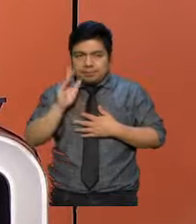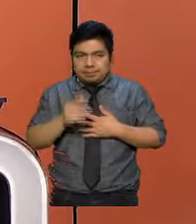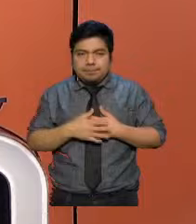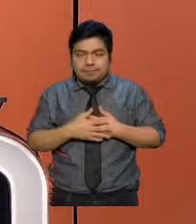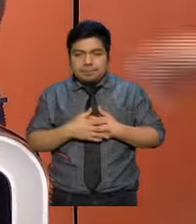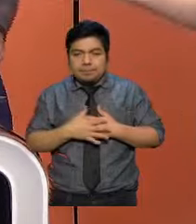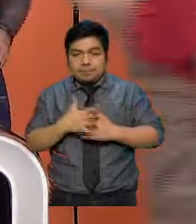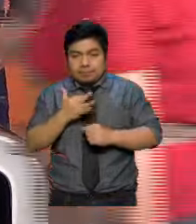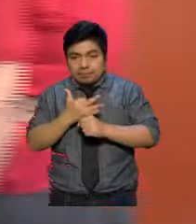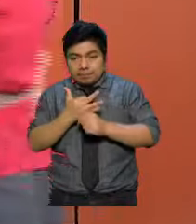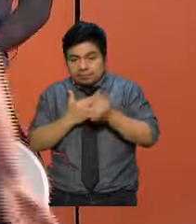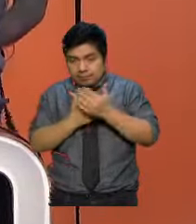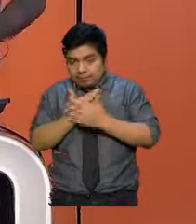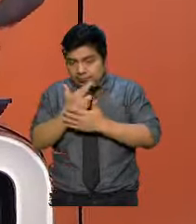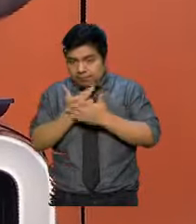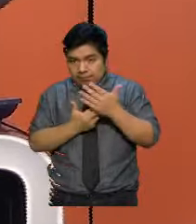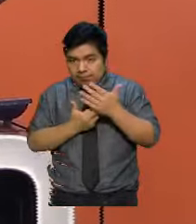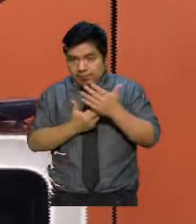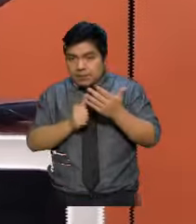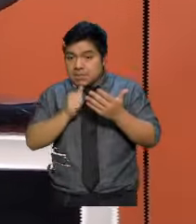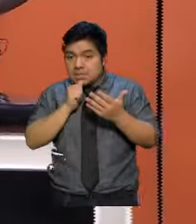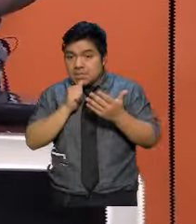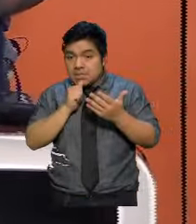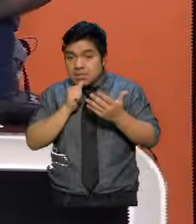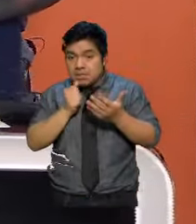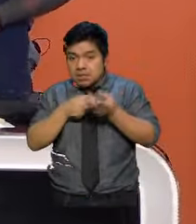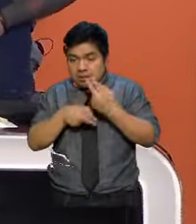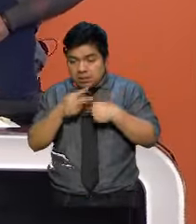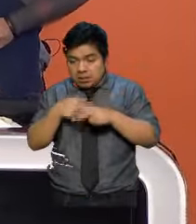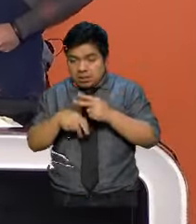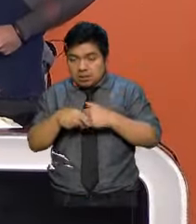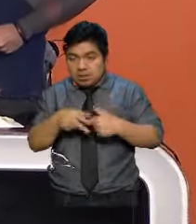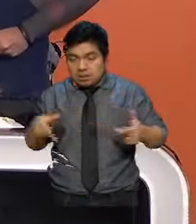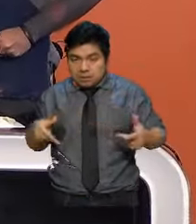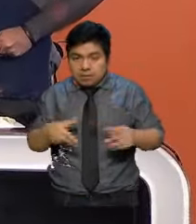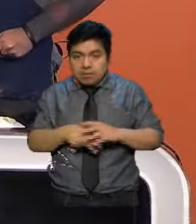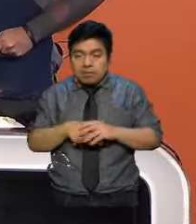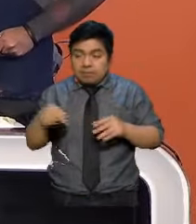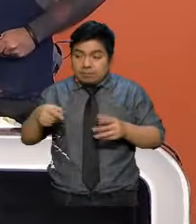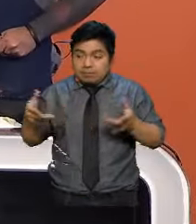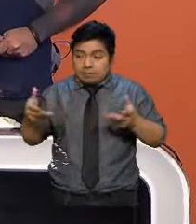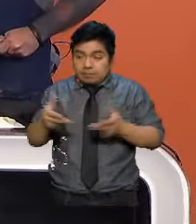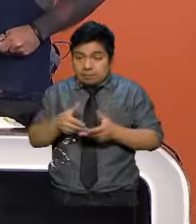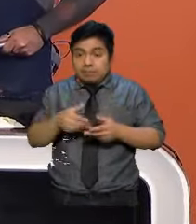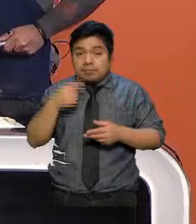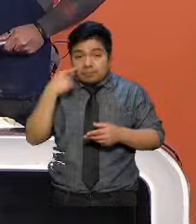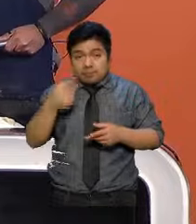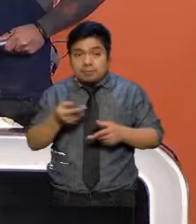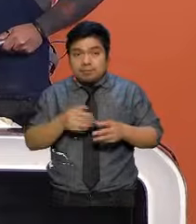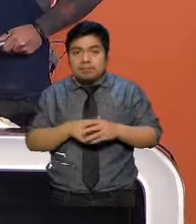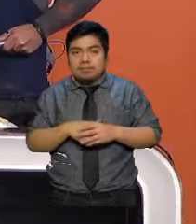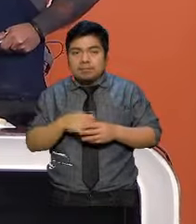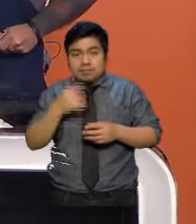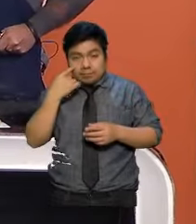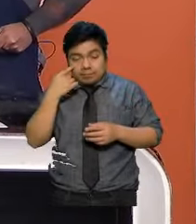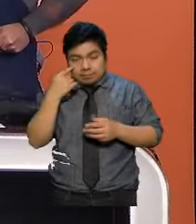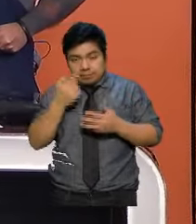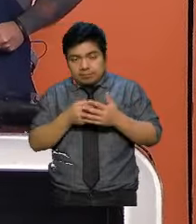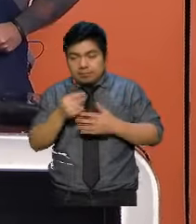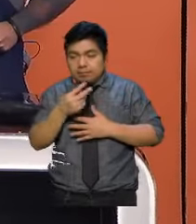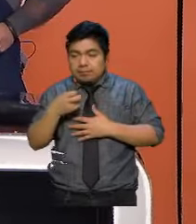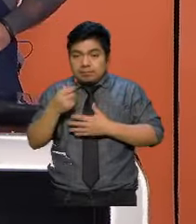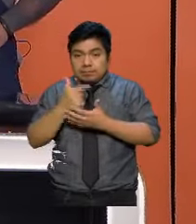voy a dar la receta, señora. Ah, no, ya no, porque ya llegué yo. Ok. A ver, para hacer las giosas. Ahí le va. Ingredientes: